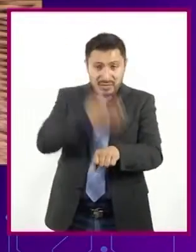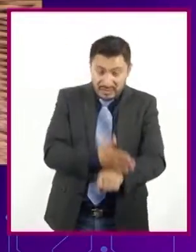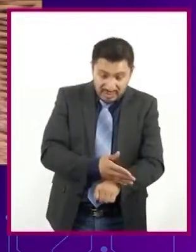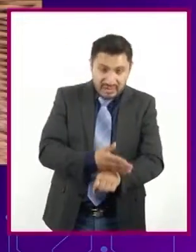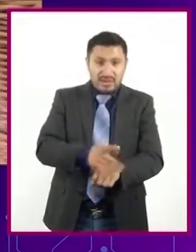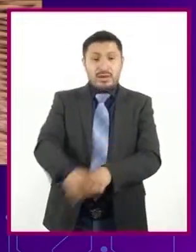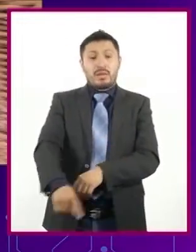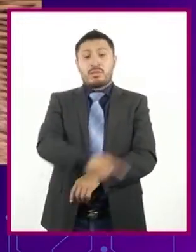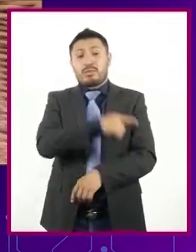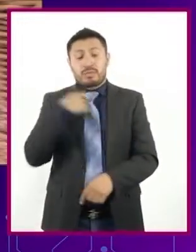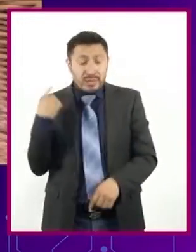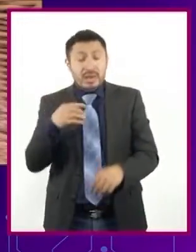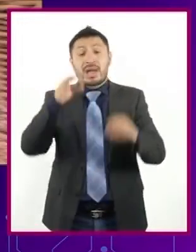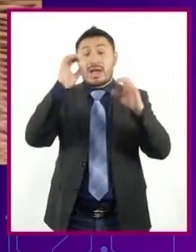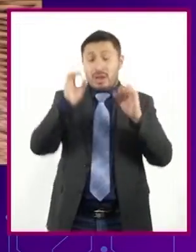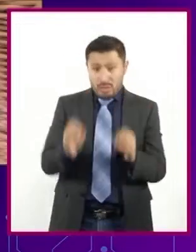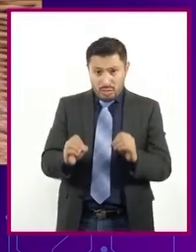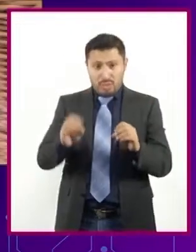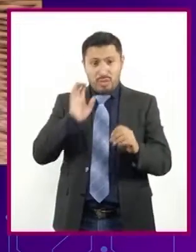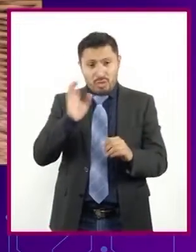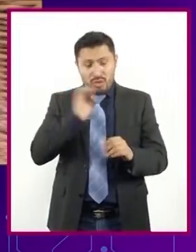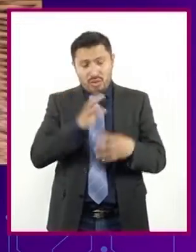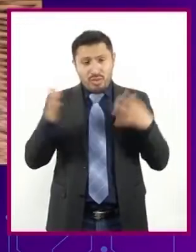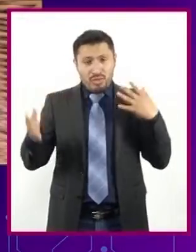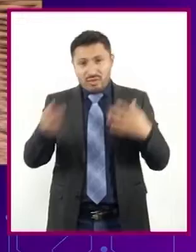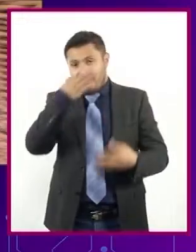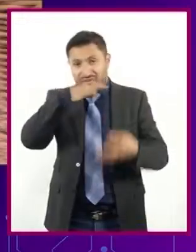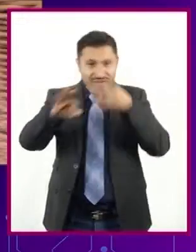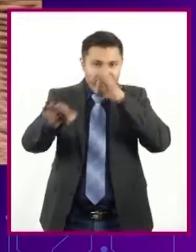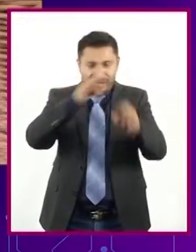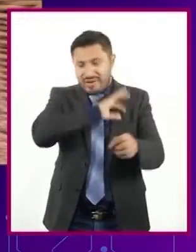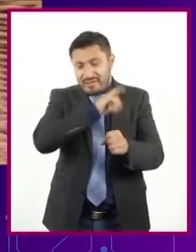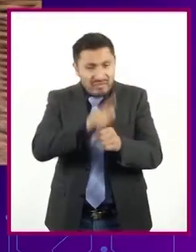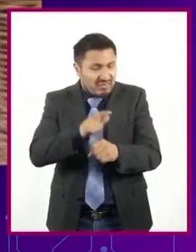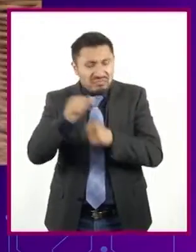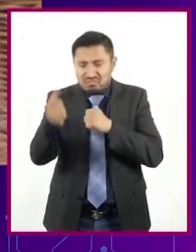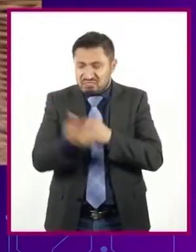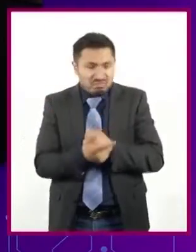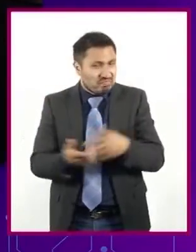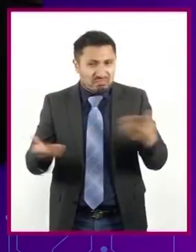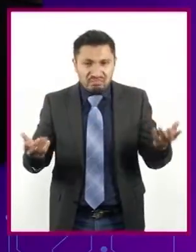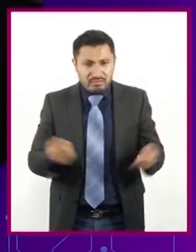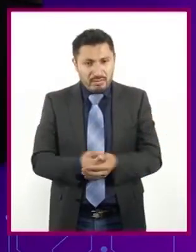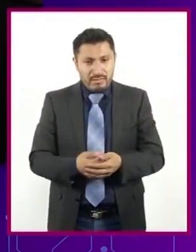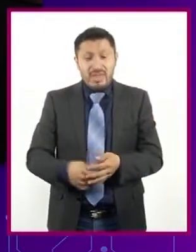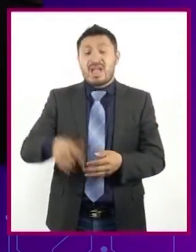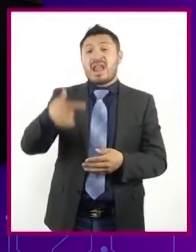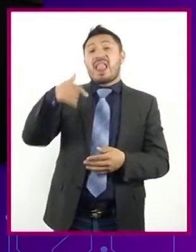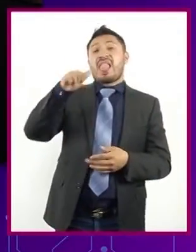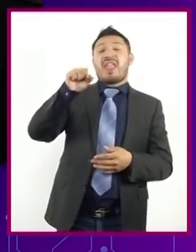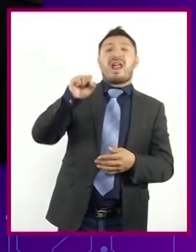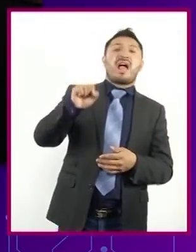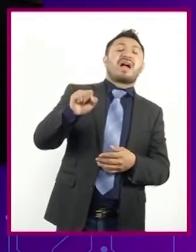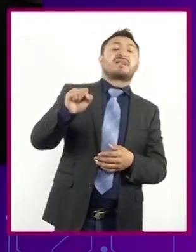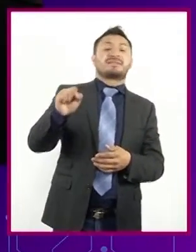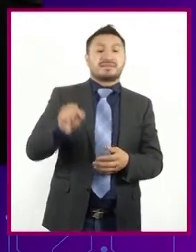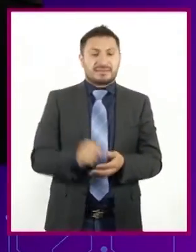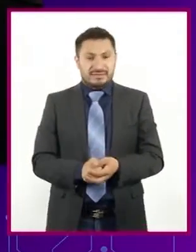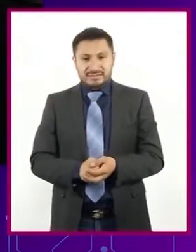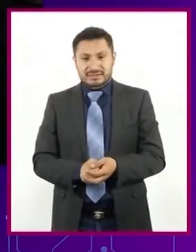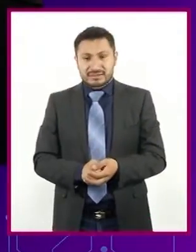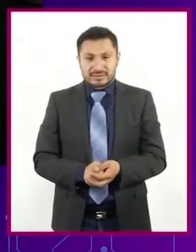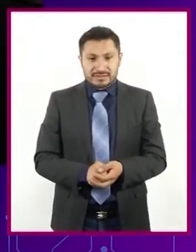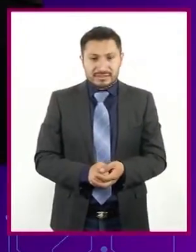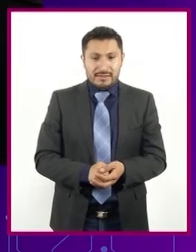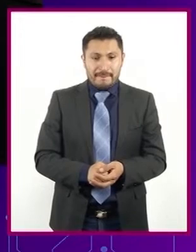la picota o cuando se realizaban celebraciones especiales, etc. ¡El gas!